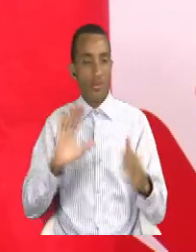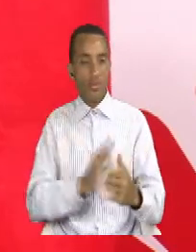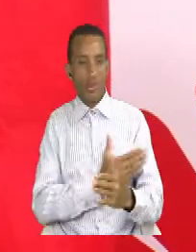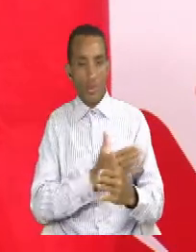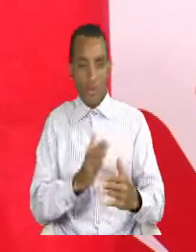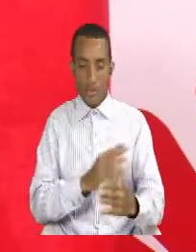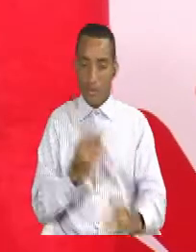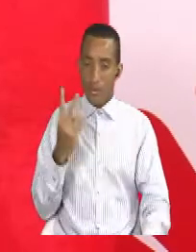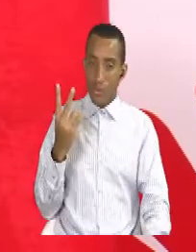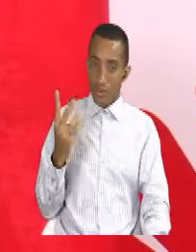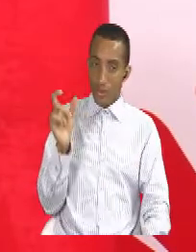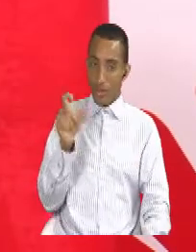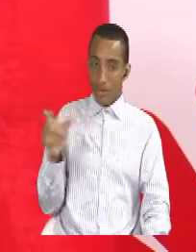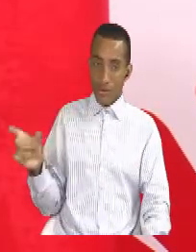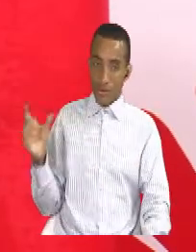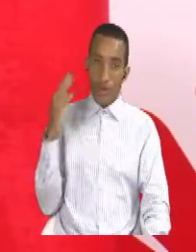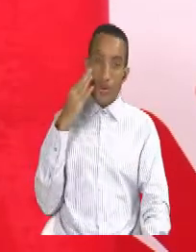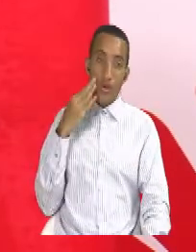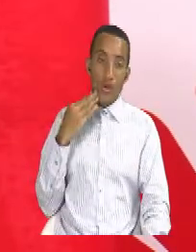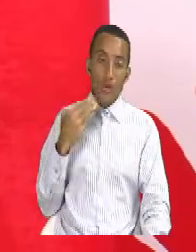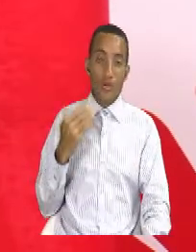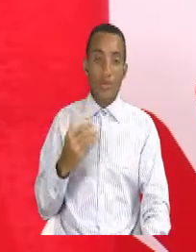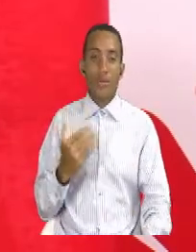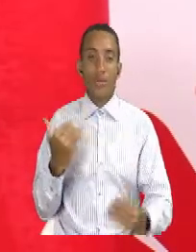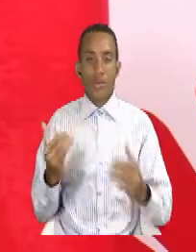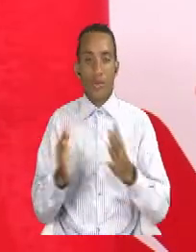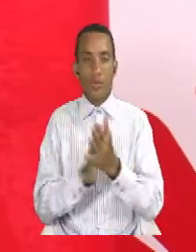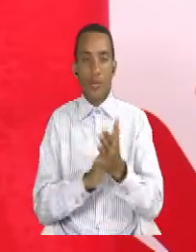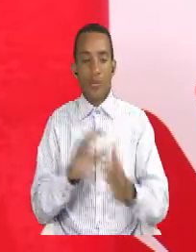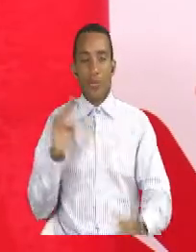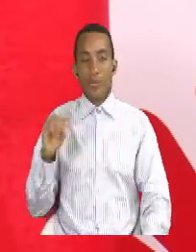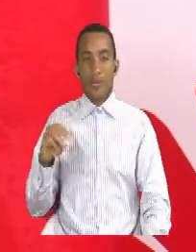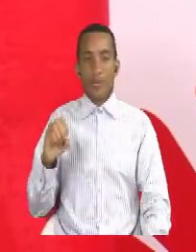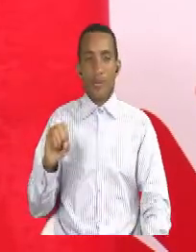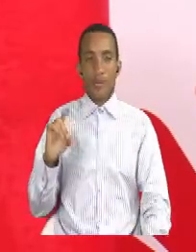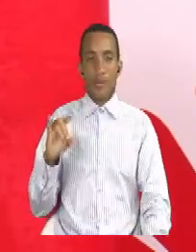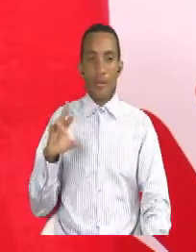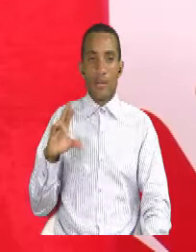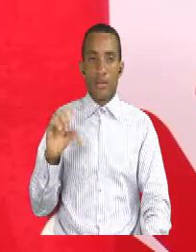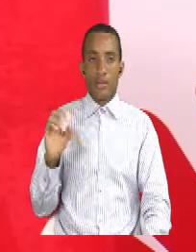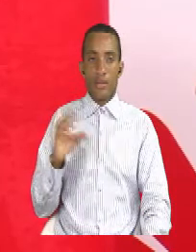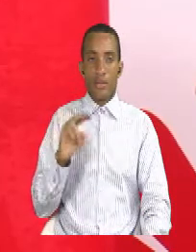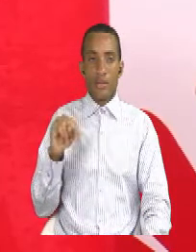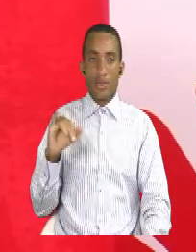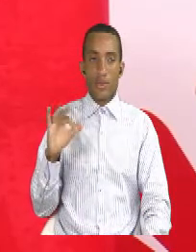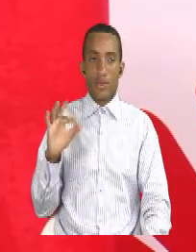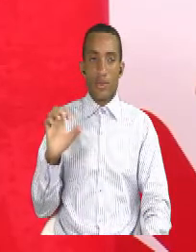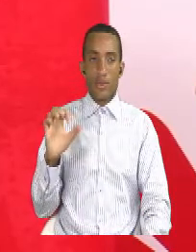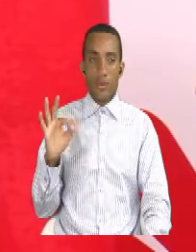nuestra bella Hija del Sol. Entonces, ahorita Mauro Nieto va a interpretarme una canción de su autoría.